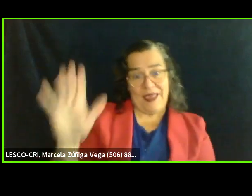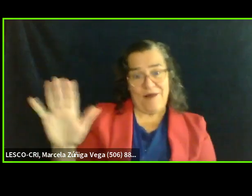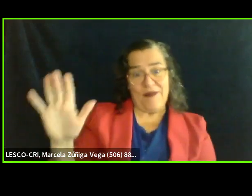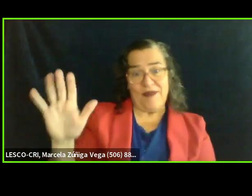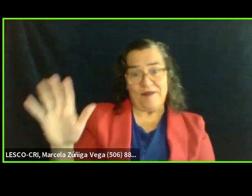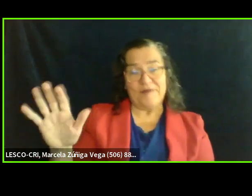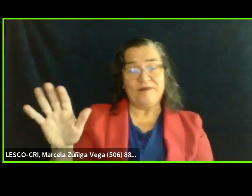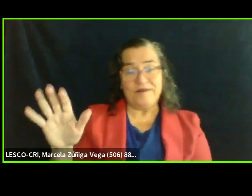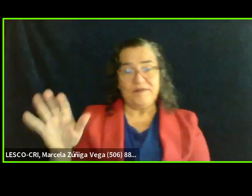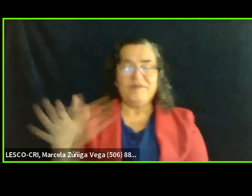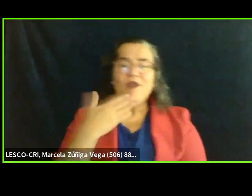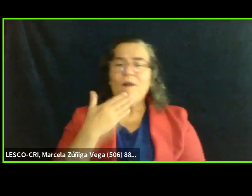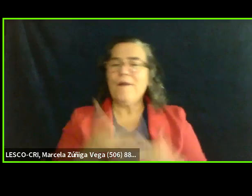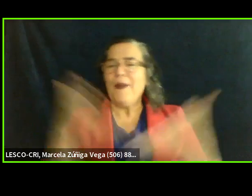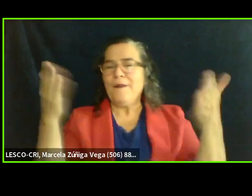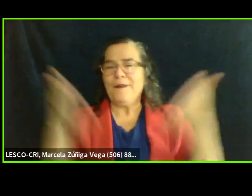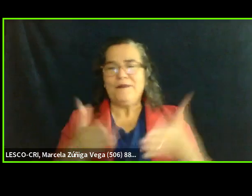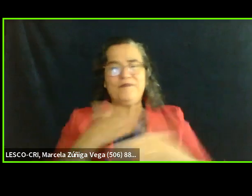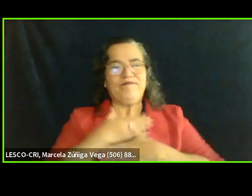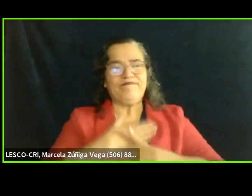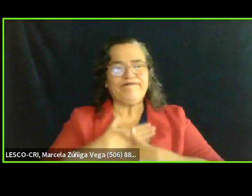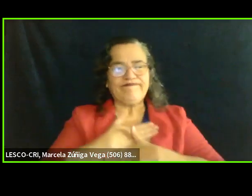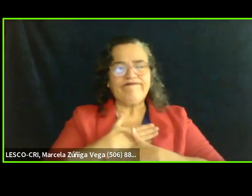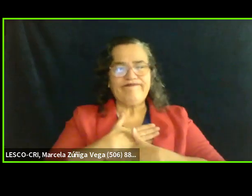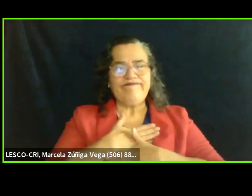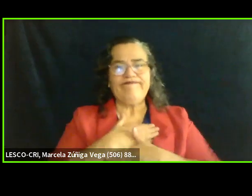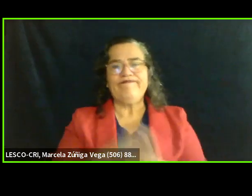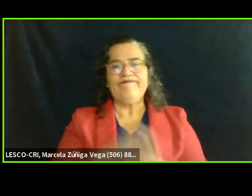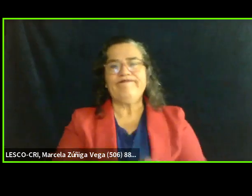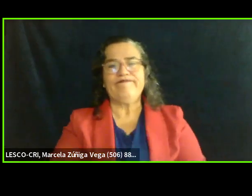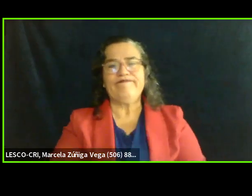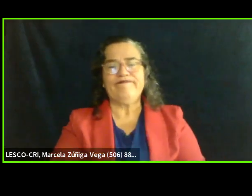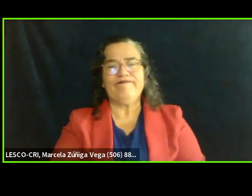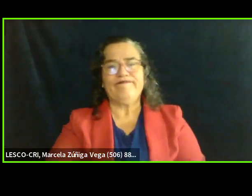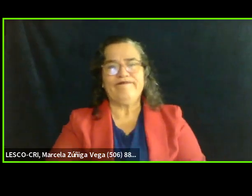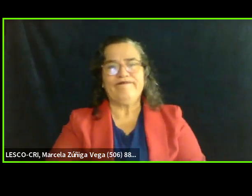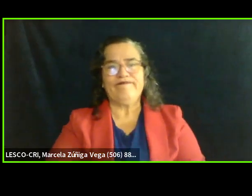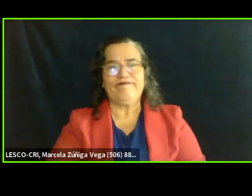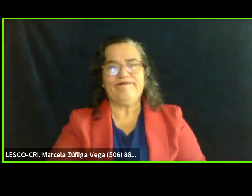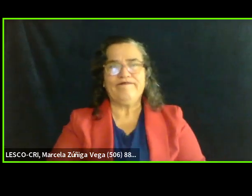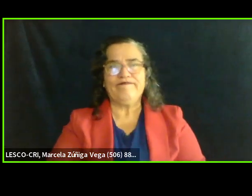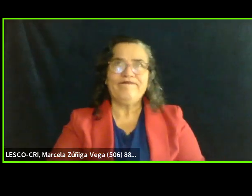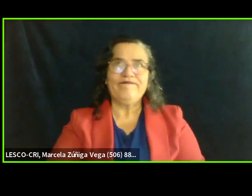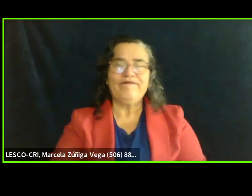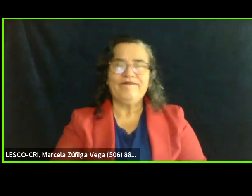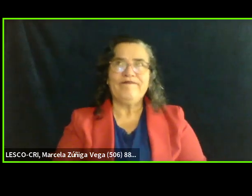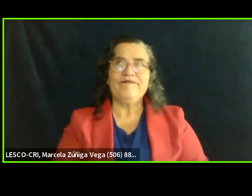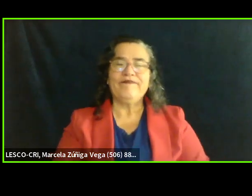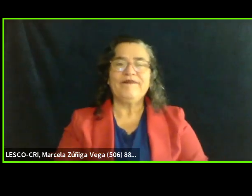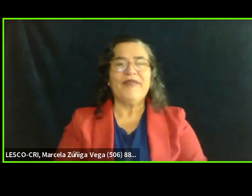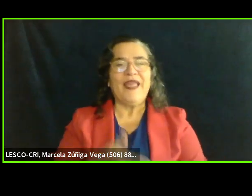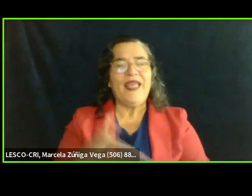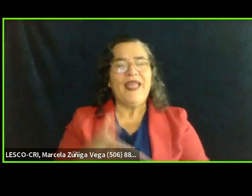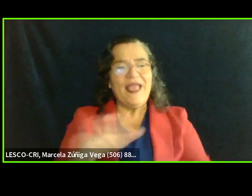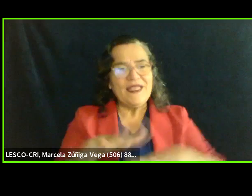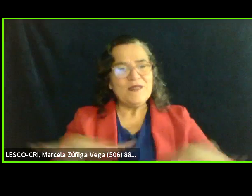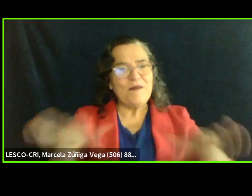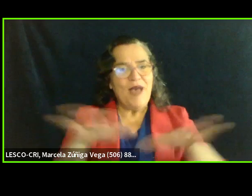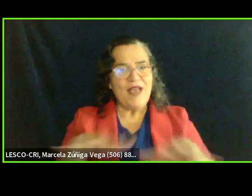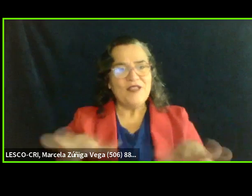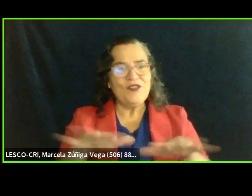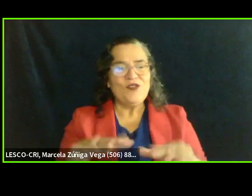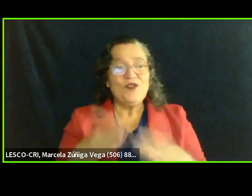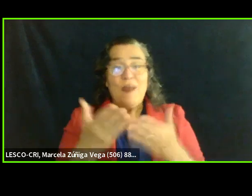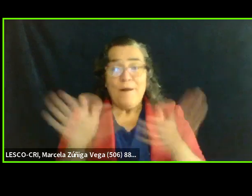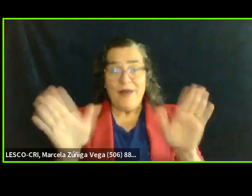para mí es un enorme placer hacer esta charla, darles este espacio de apertura